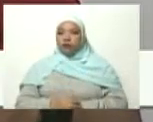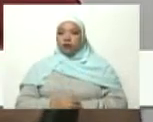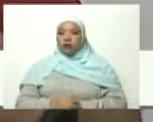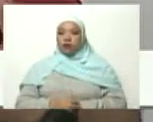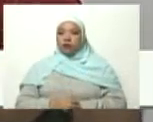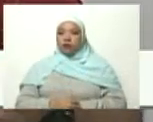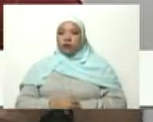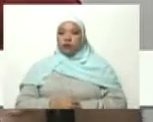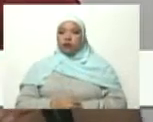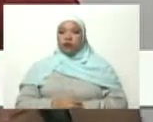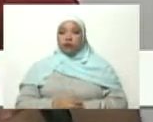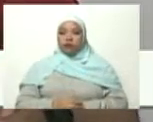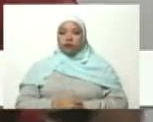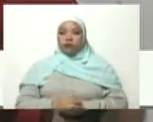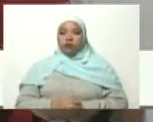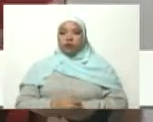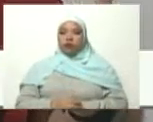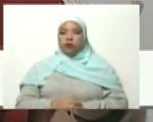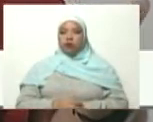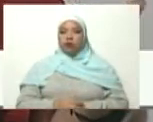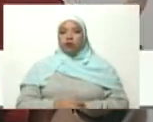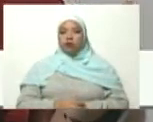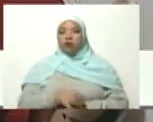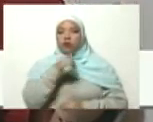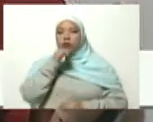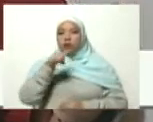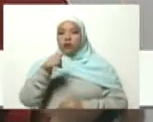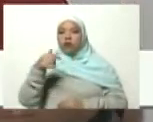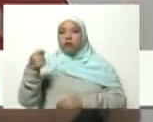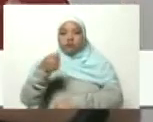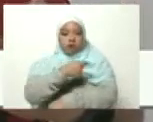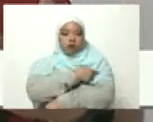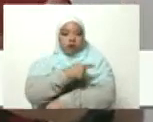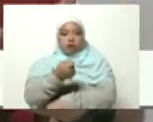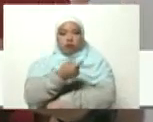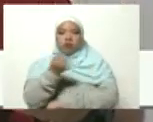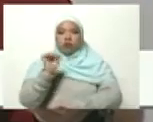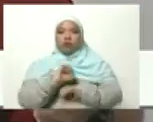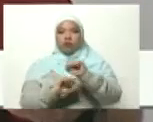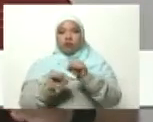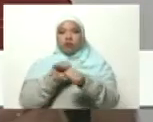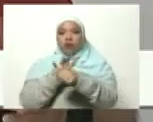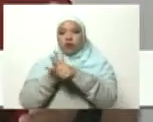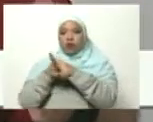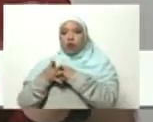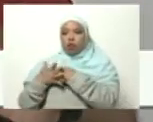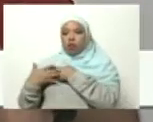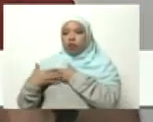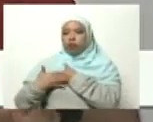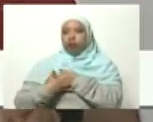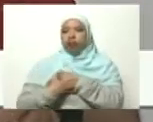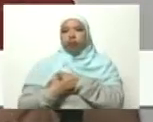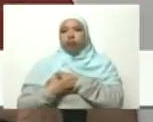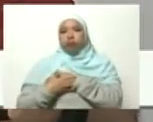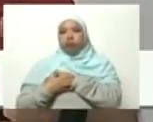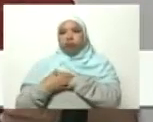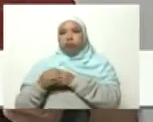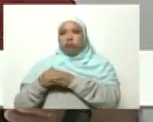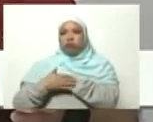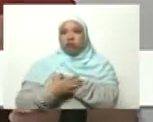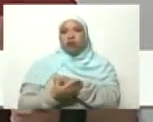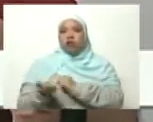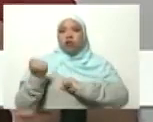Hay que comprarlo escondido. Las medicinas para la vacuna contra la COVID fueron escondidas, ocultas. Tuvimos que